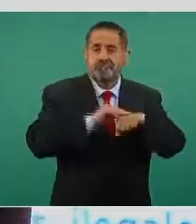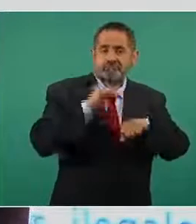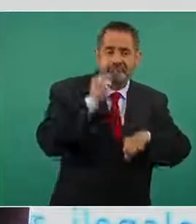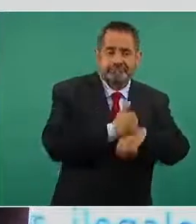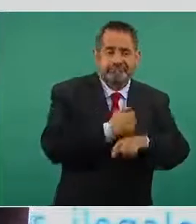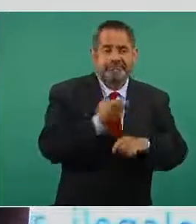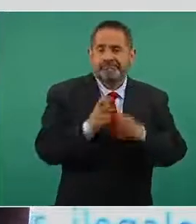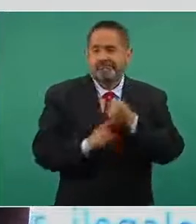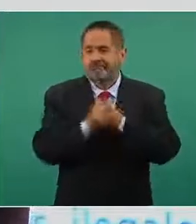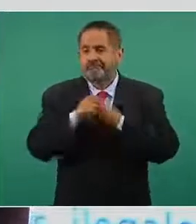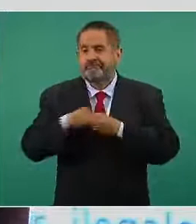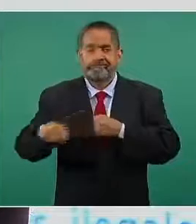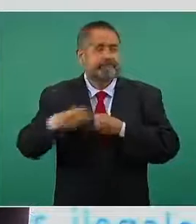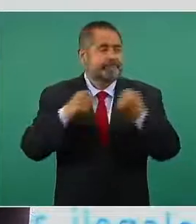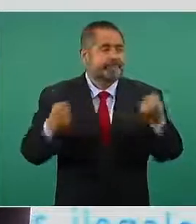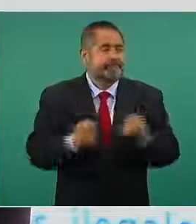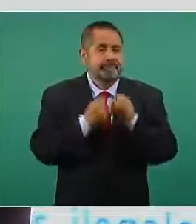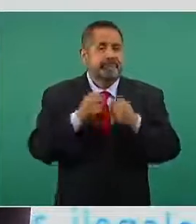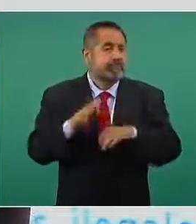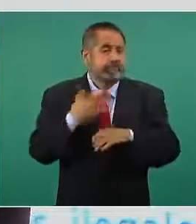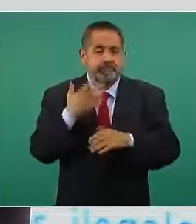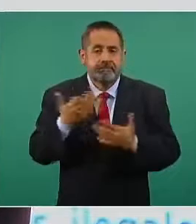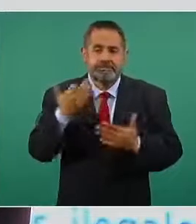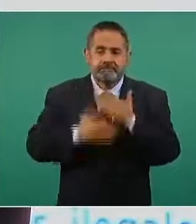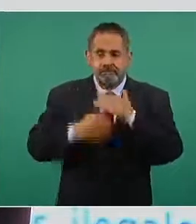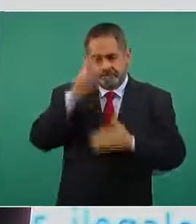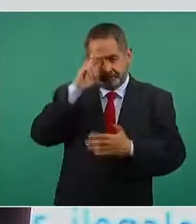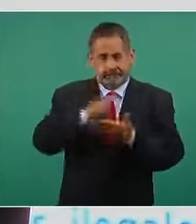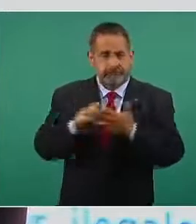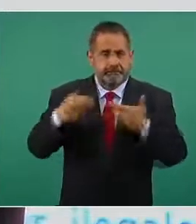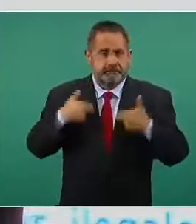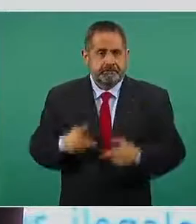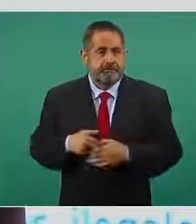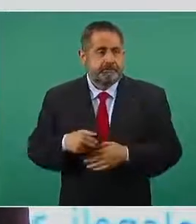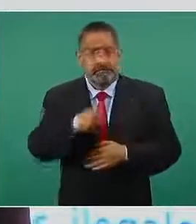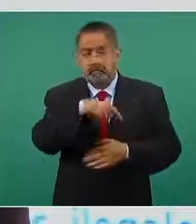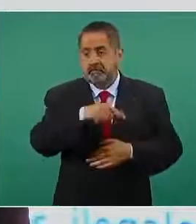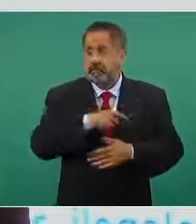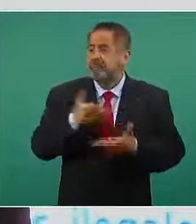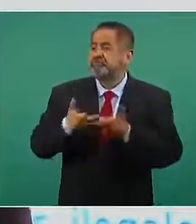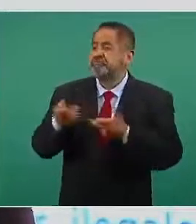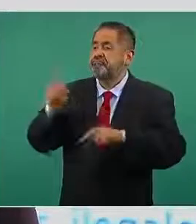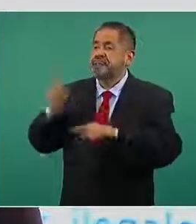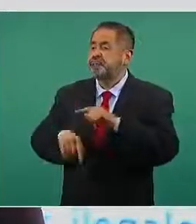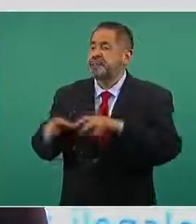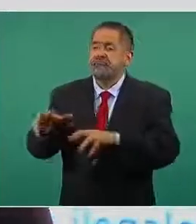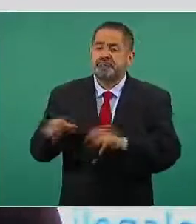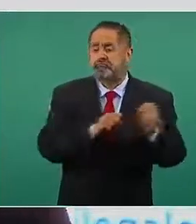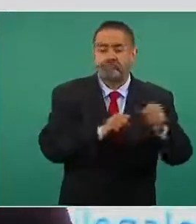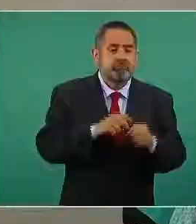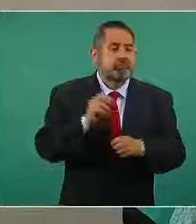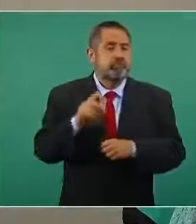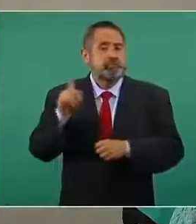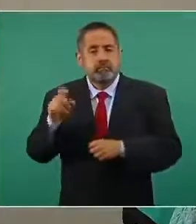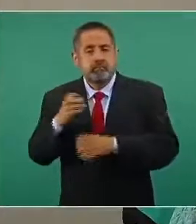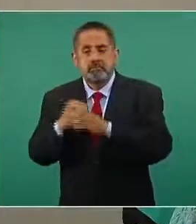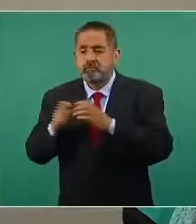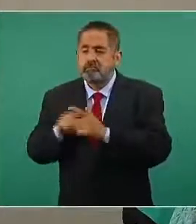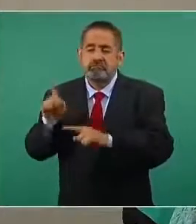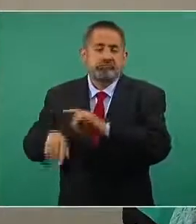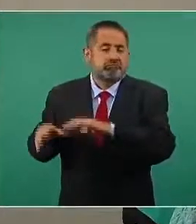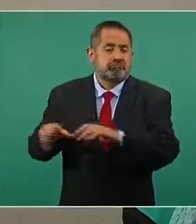sociales por violación a los derechos, despojo de tierras y los recursos de las comunidades.